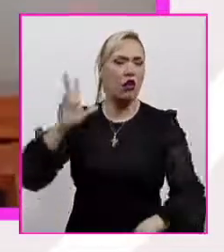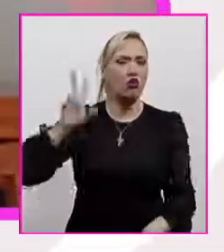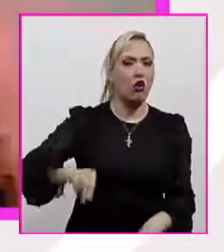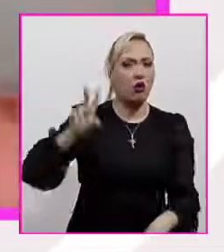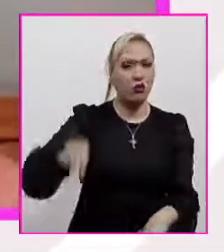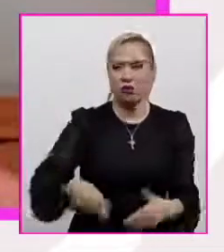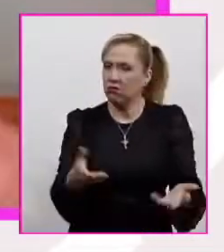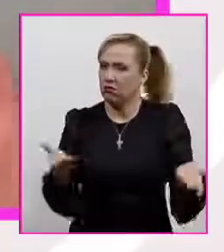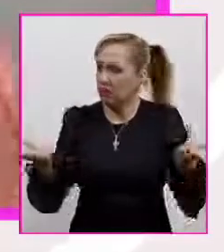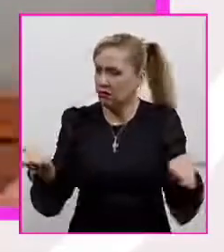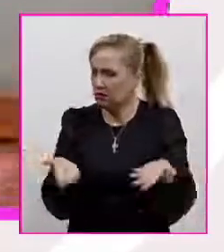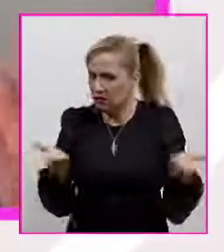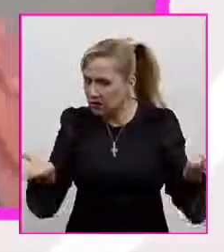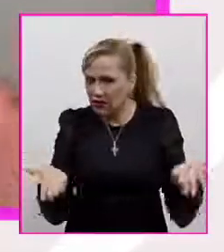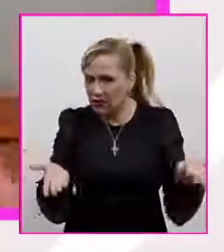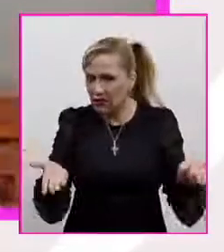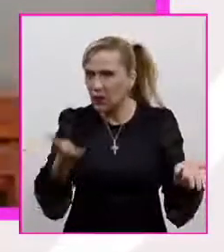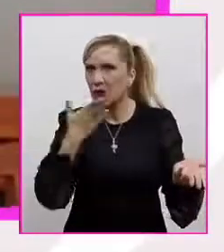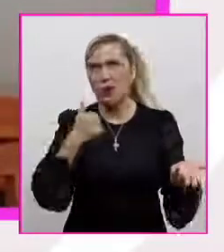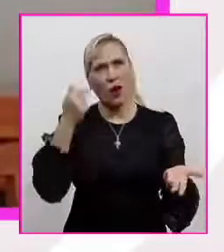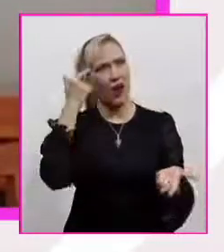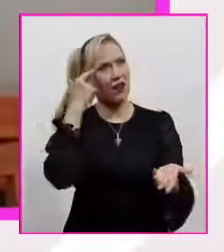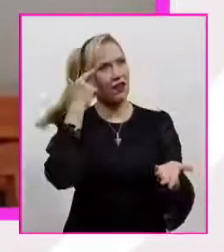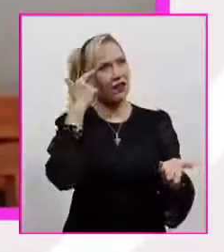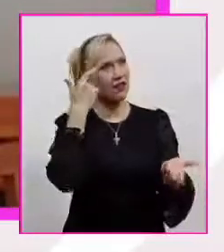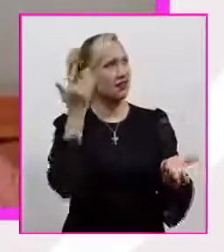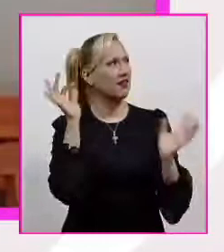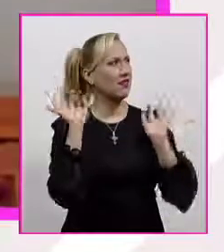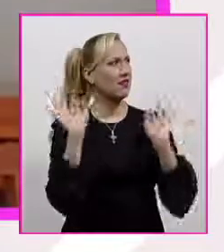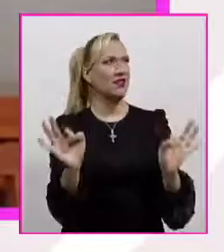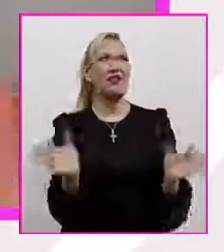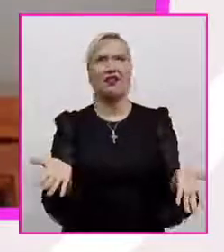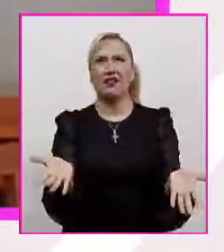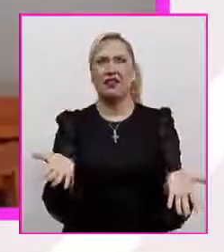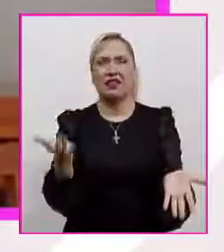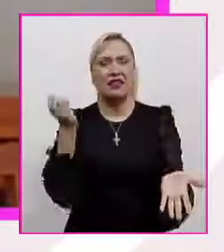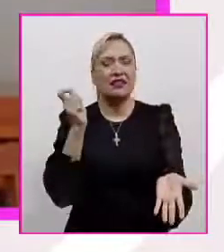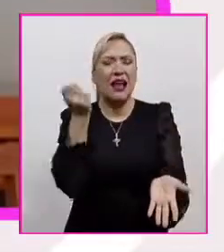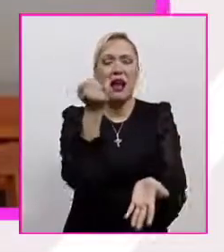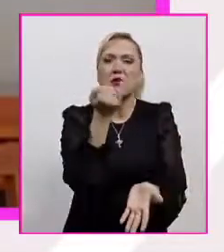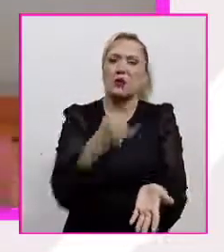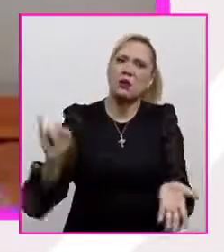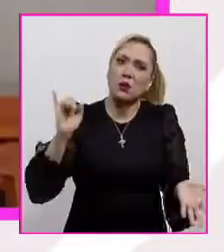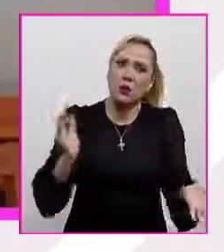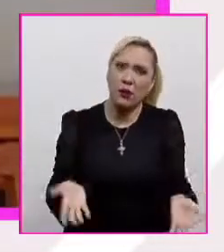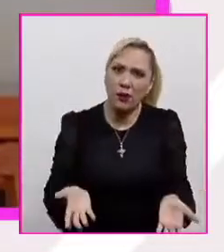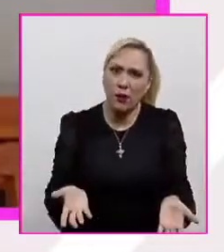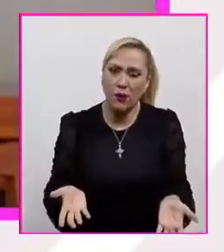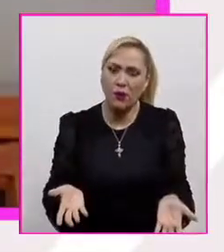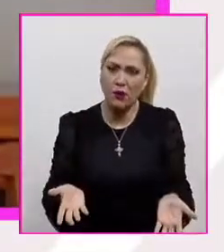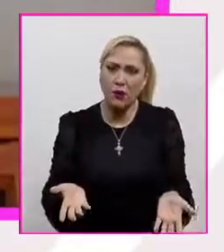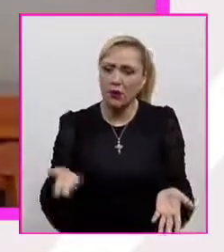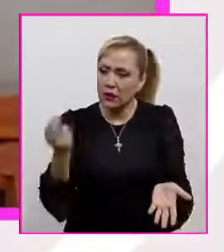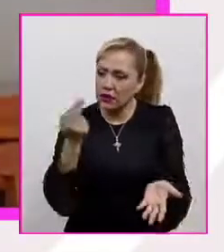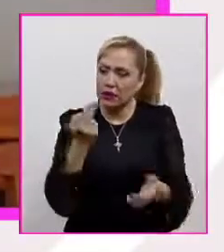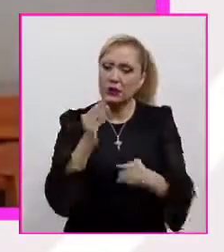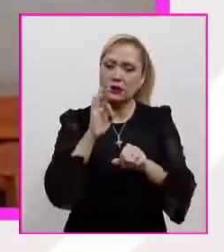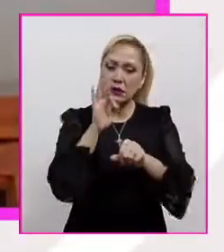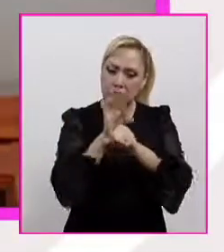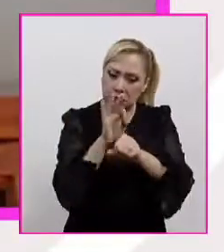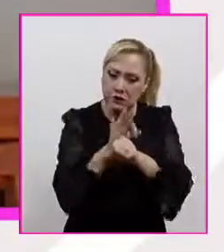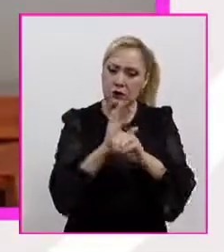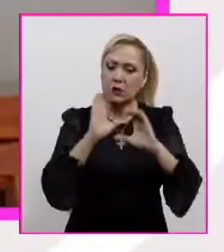derecho, porque no tiene lógica ni siquiera incluso desde el punto de vista de salud pública. No nos protegemos los que sí